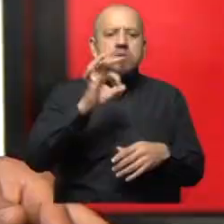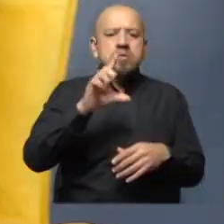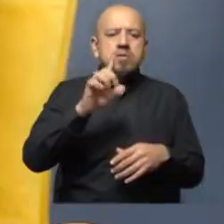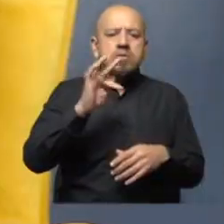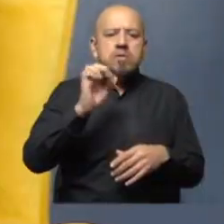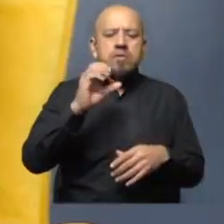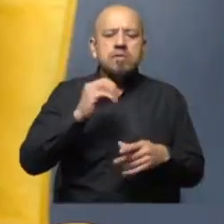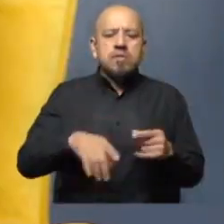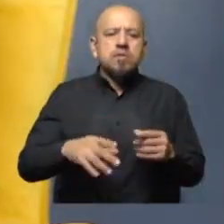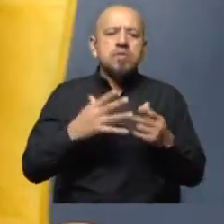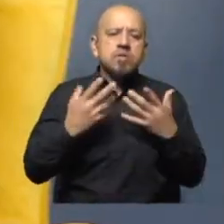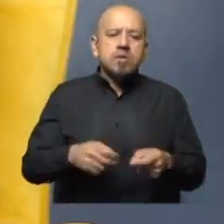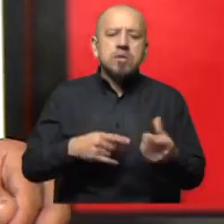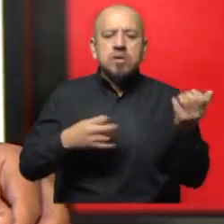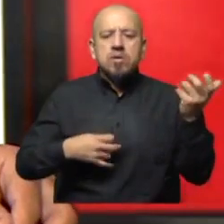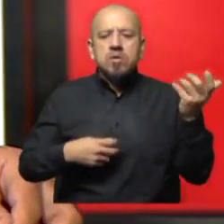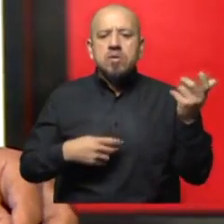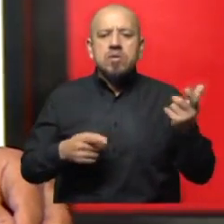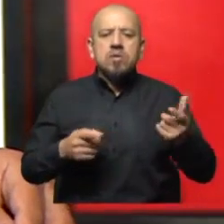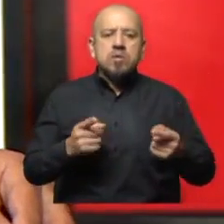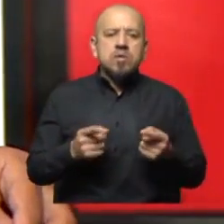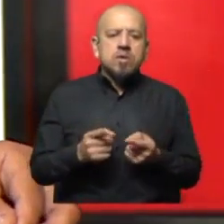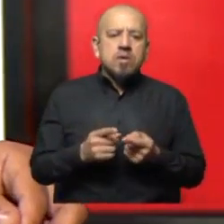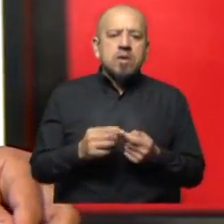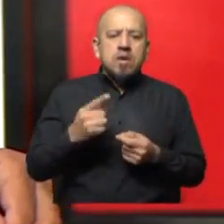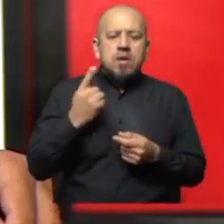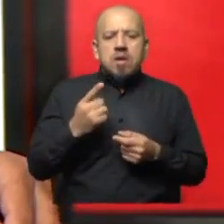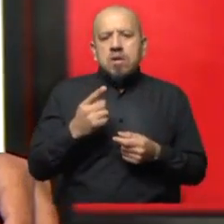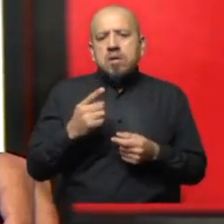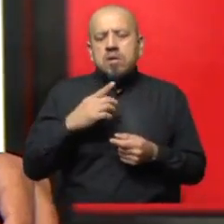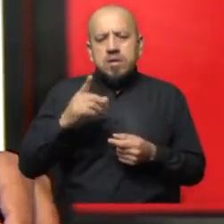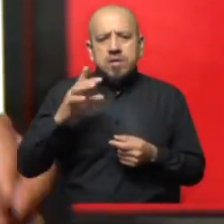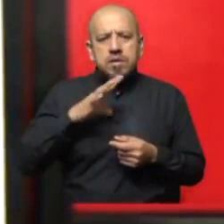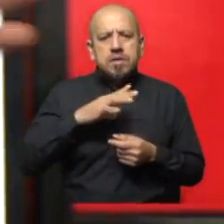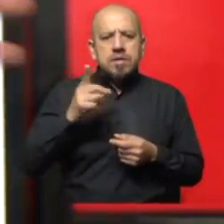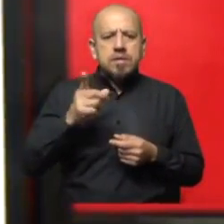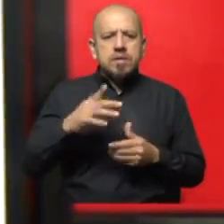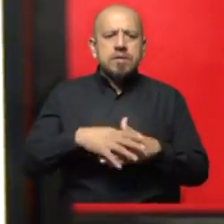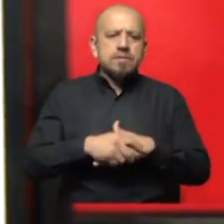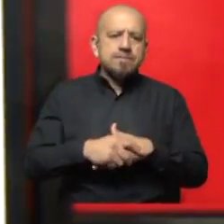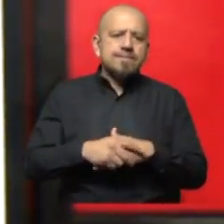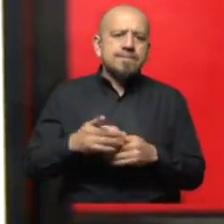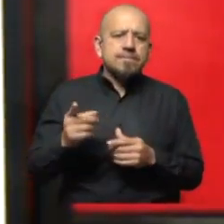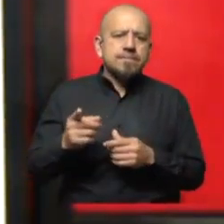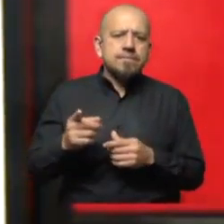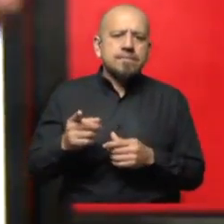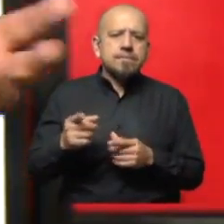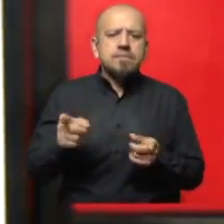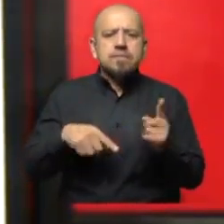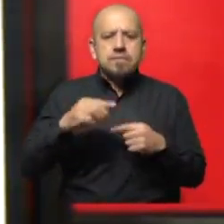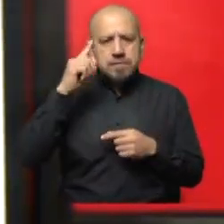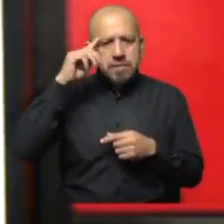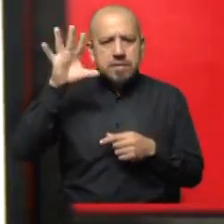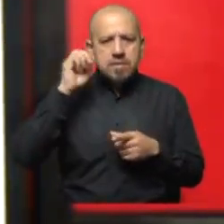por tocar y ya desde el primer día hay amigos de viste que uno va editando sus recuerdos